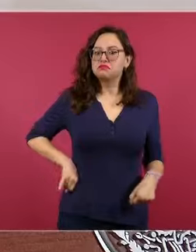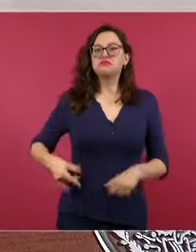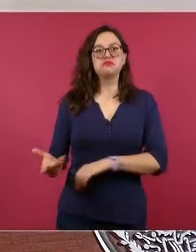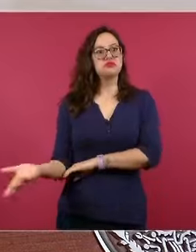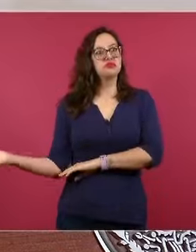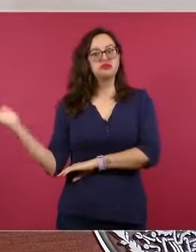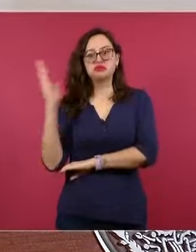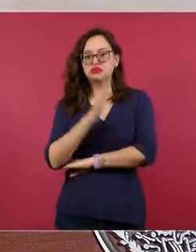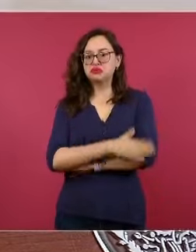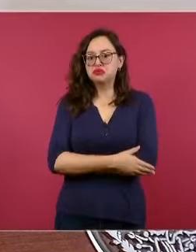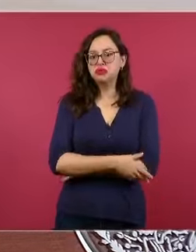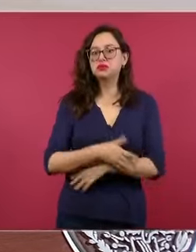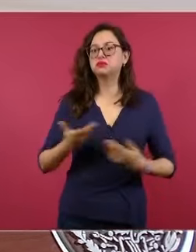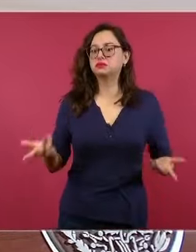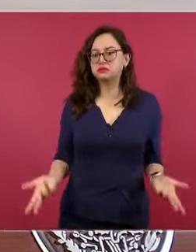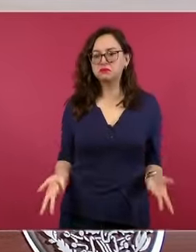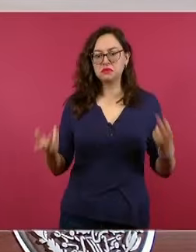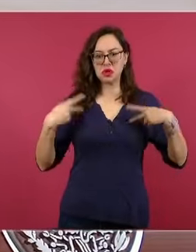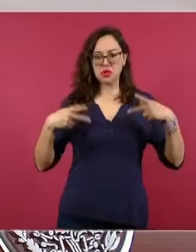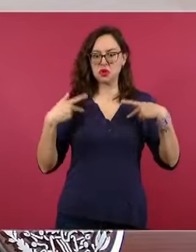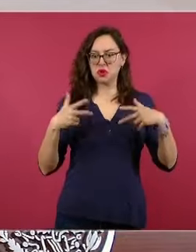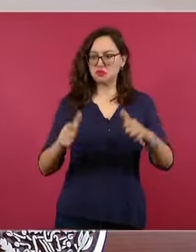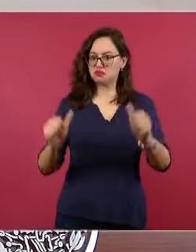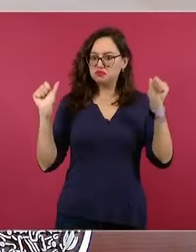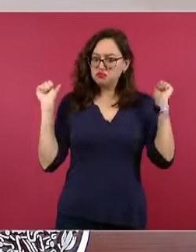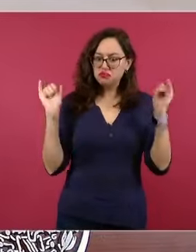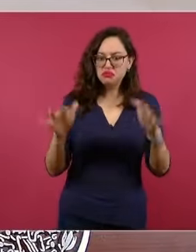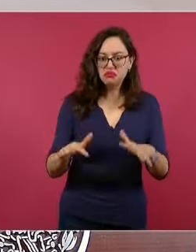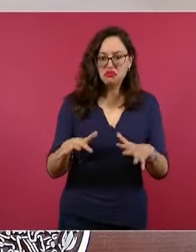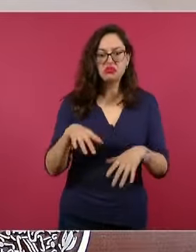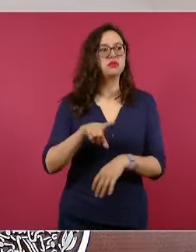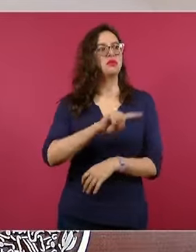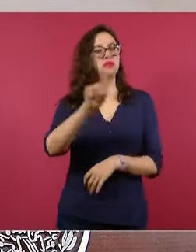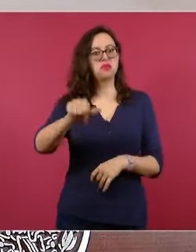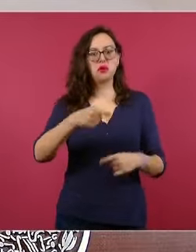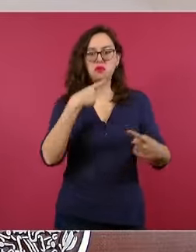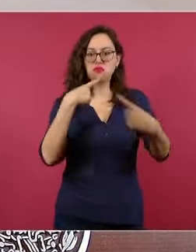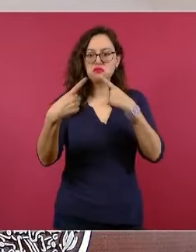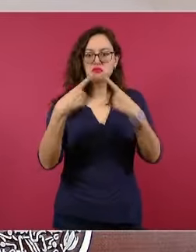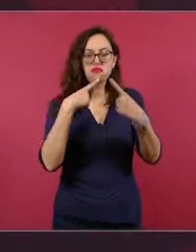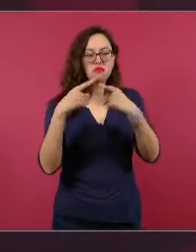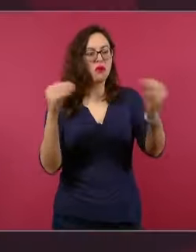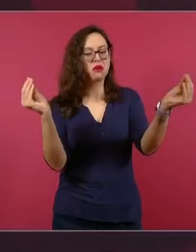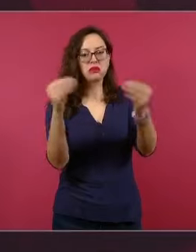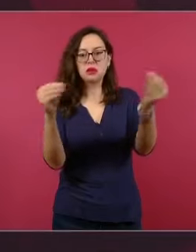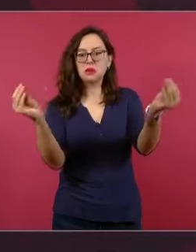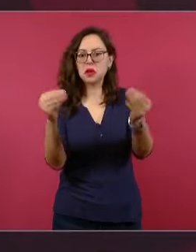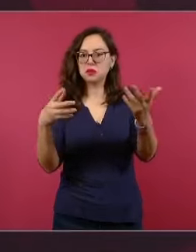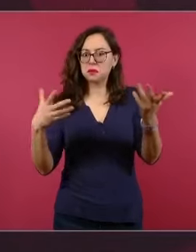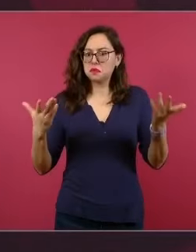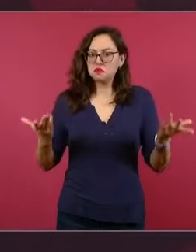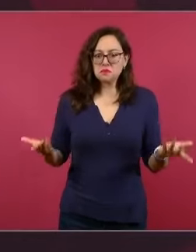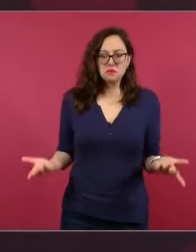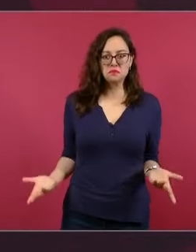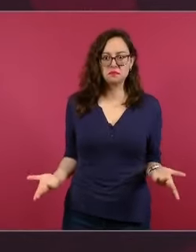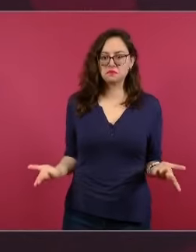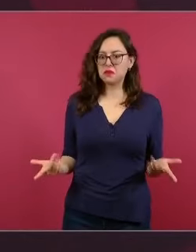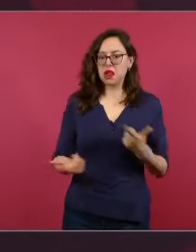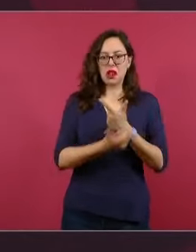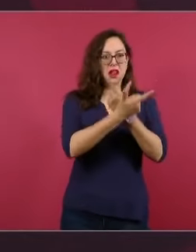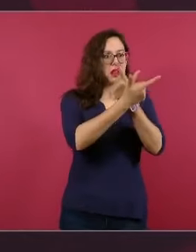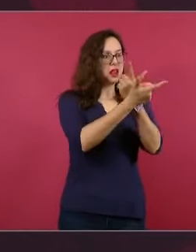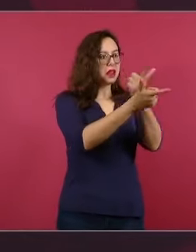y se demostró que se garantizan en México las